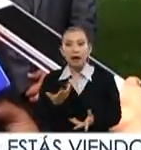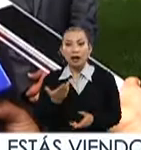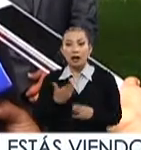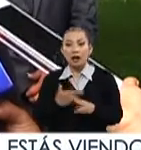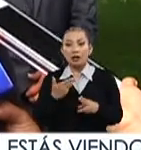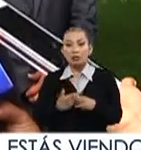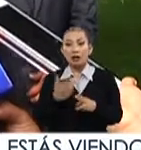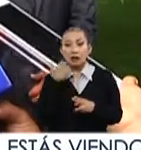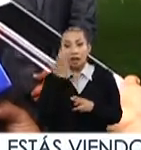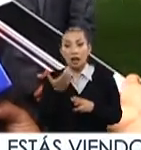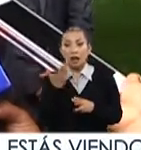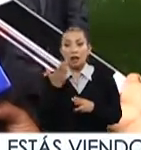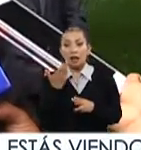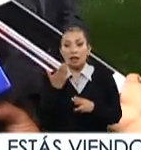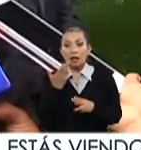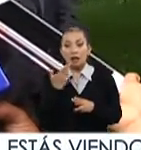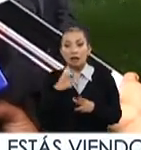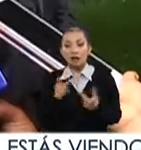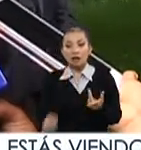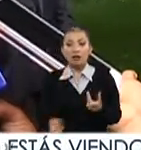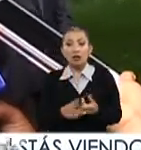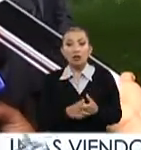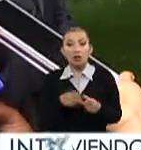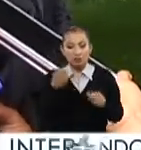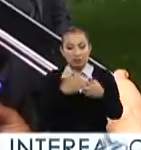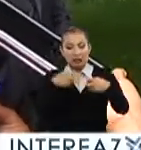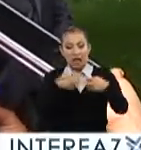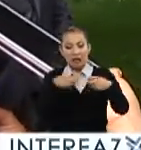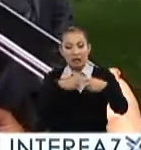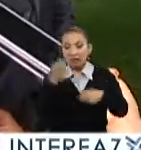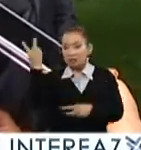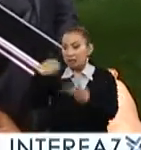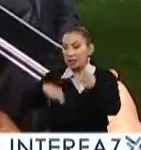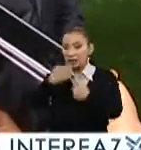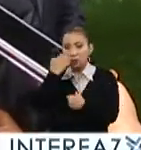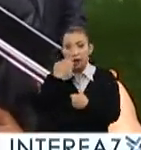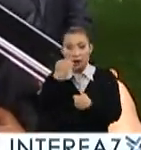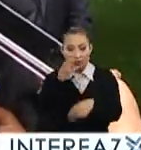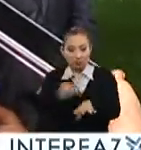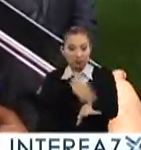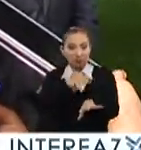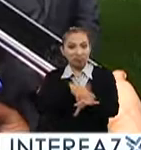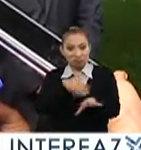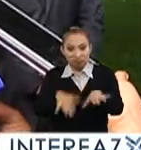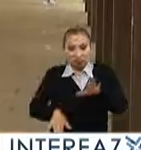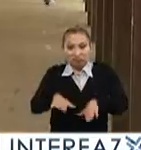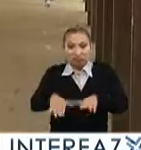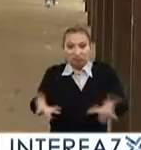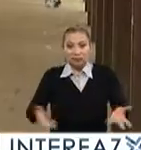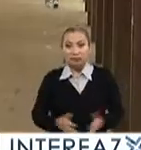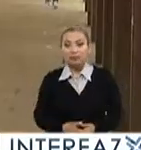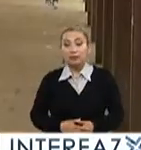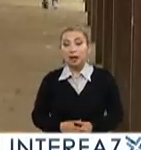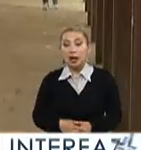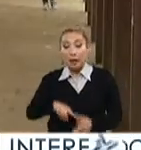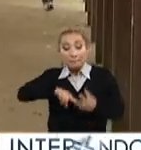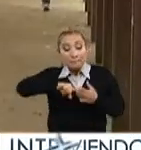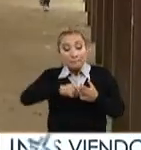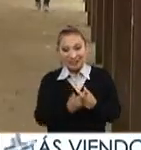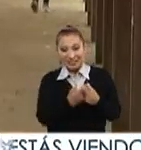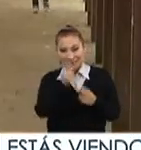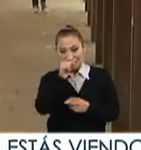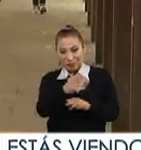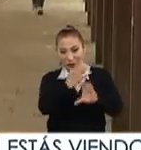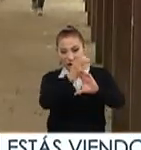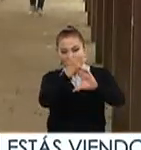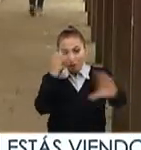hasta los tenis les quitan a los jóvenes, ¿no? Llegan a nuestras escuelas pues descalzos. En el banderazo de salida de